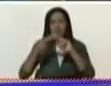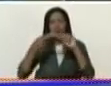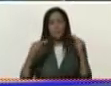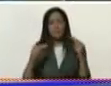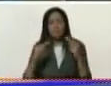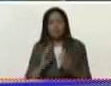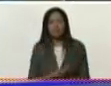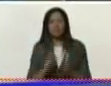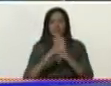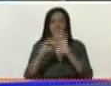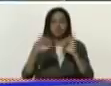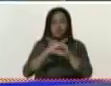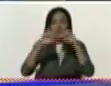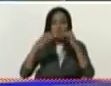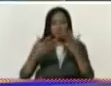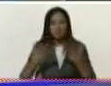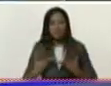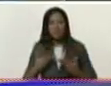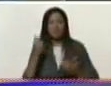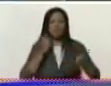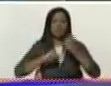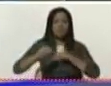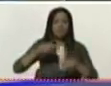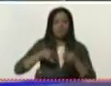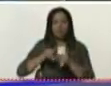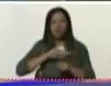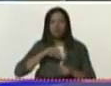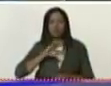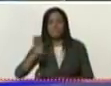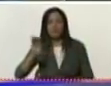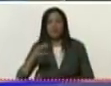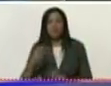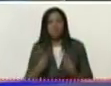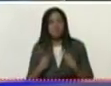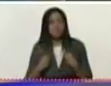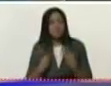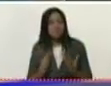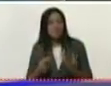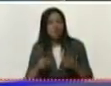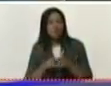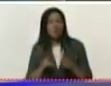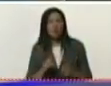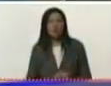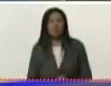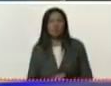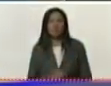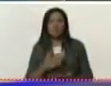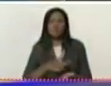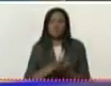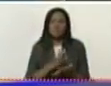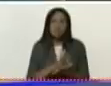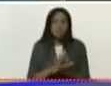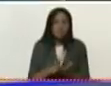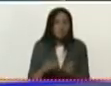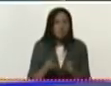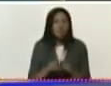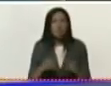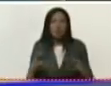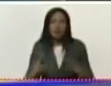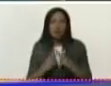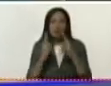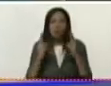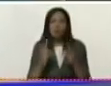el derecho a la felicidad, defender el derecho a nuestra patria, vivir en armonía, en